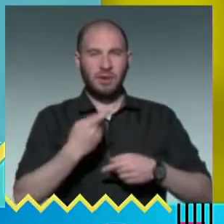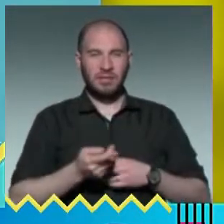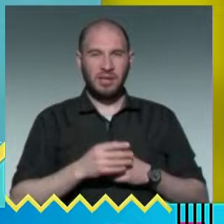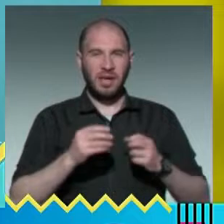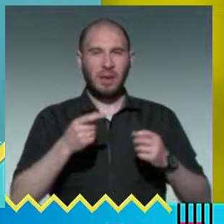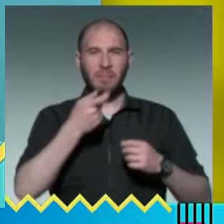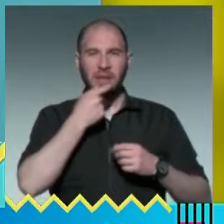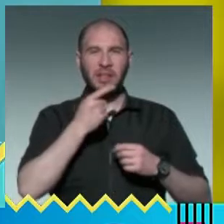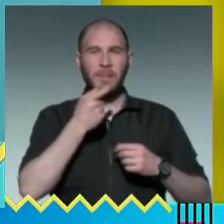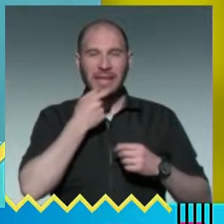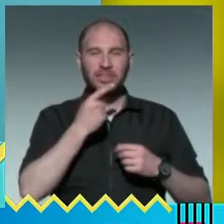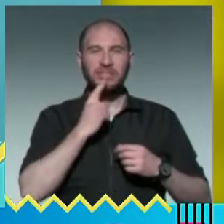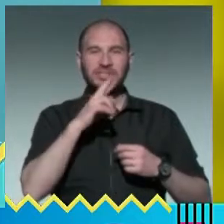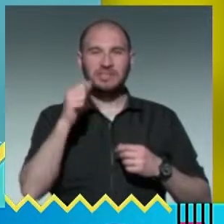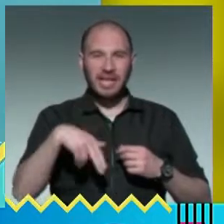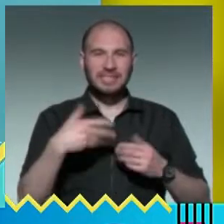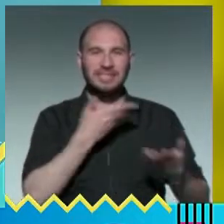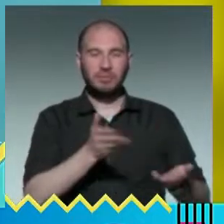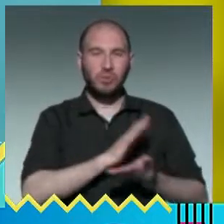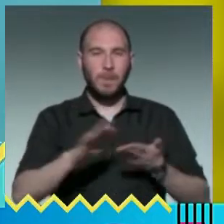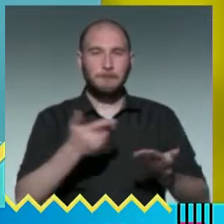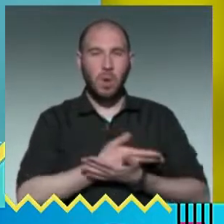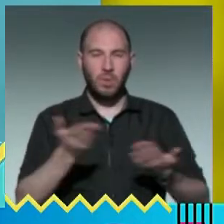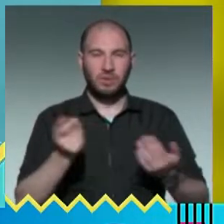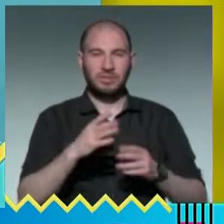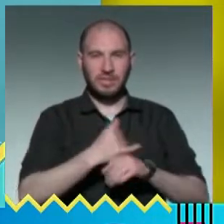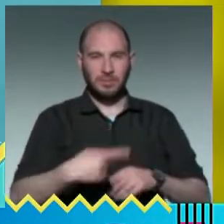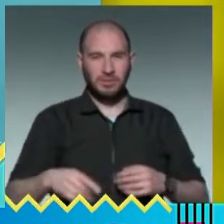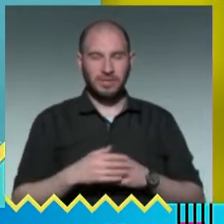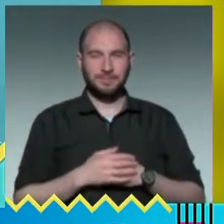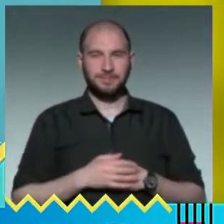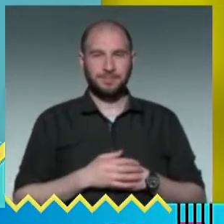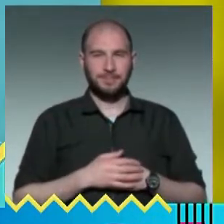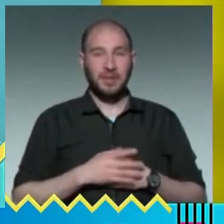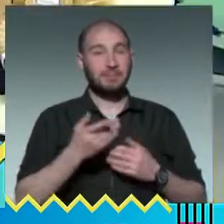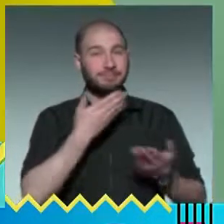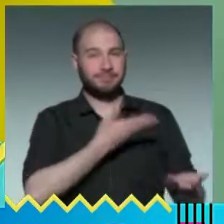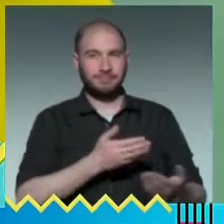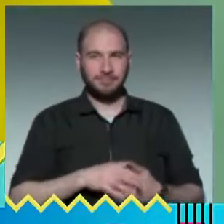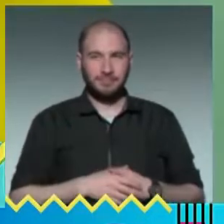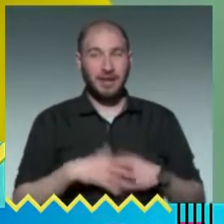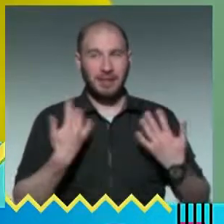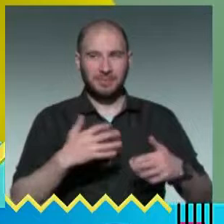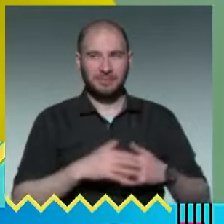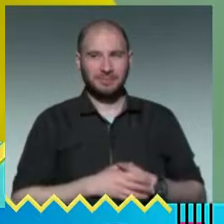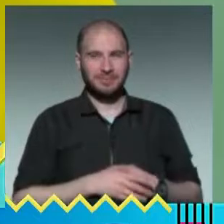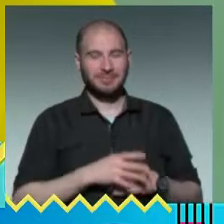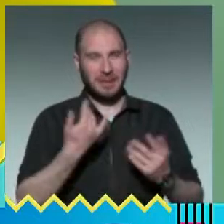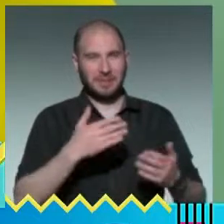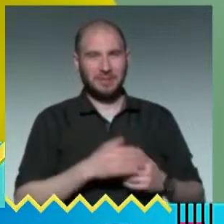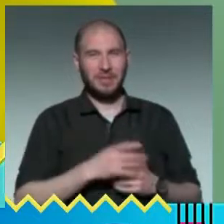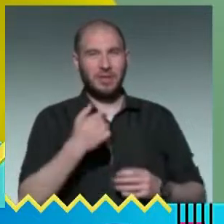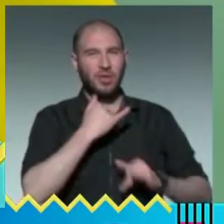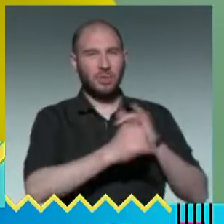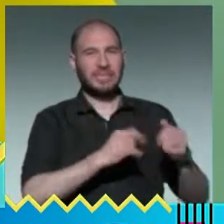ver con Mendotrans y este nuevo servicio público de transporte. Diego, sí, rápido. Justamente rápido. Y le